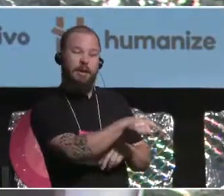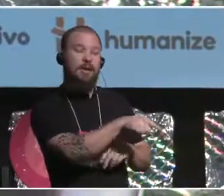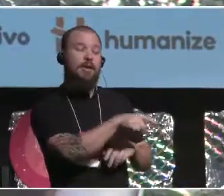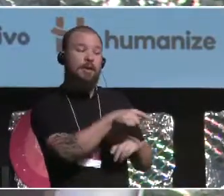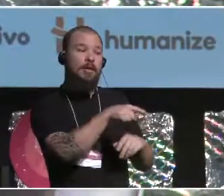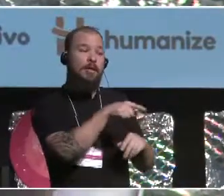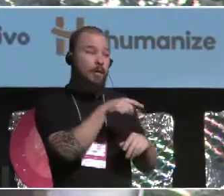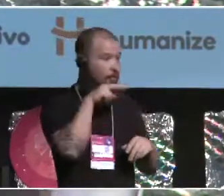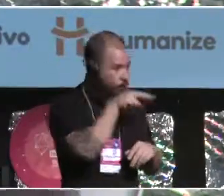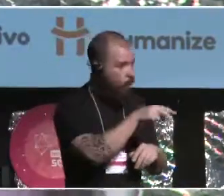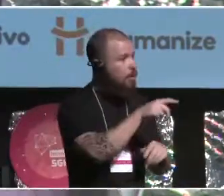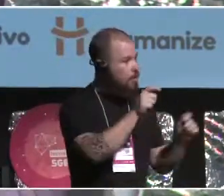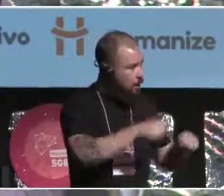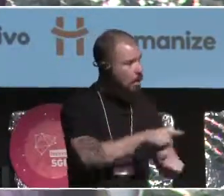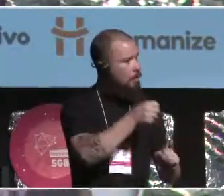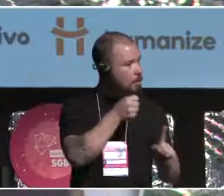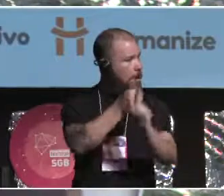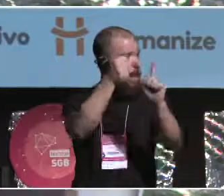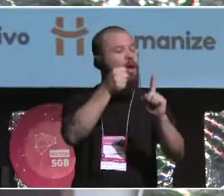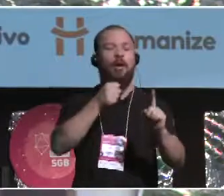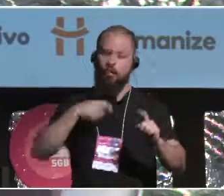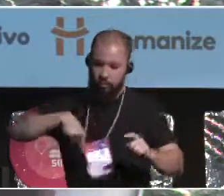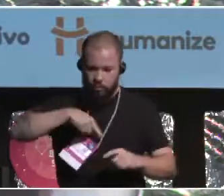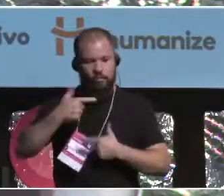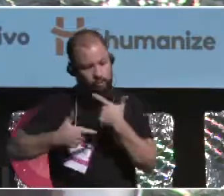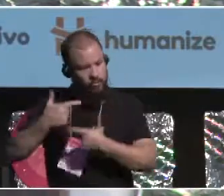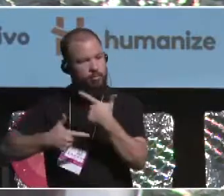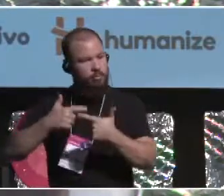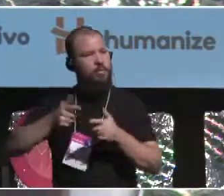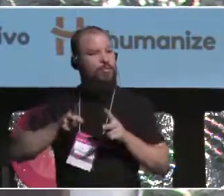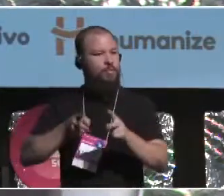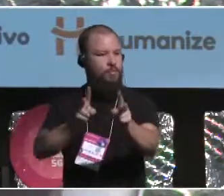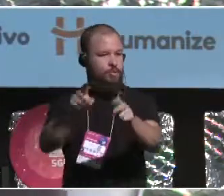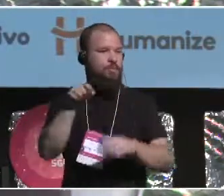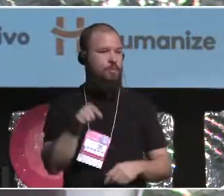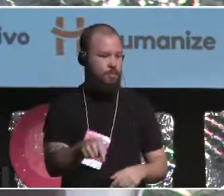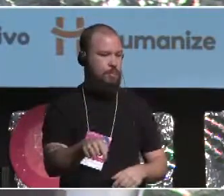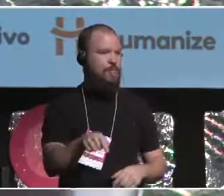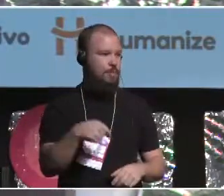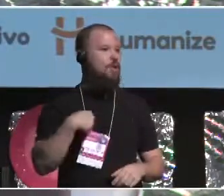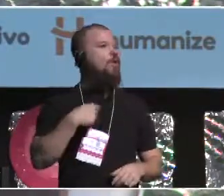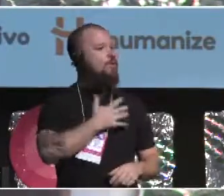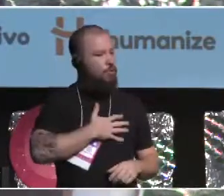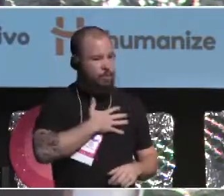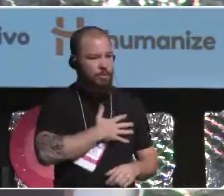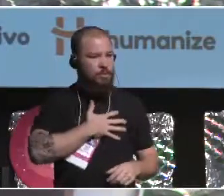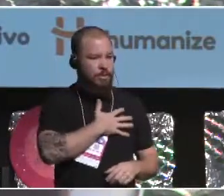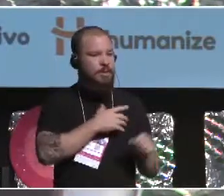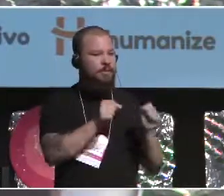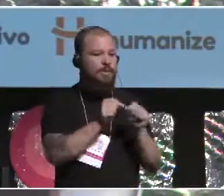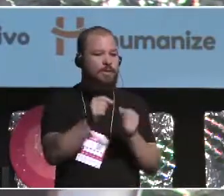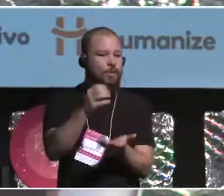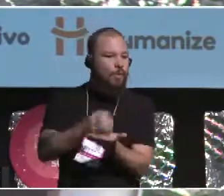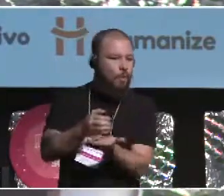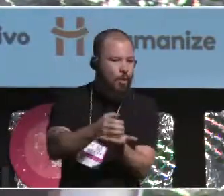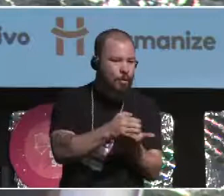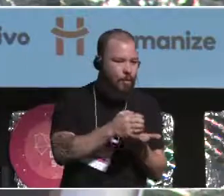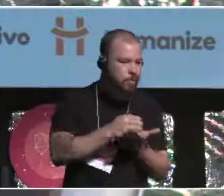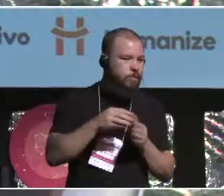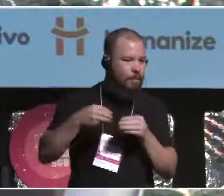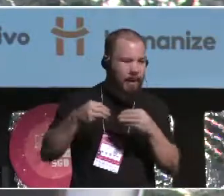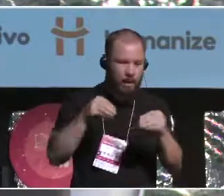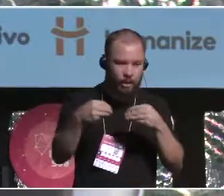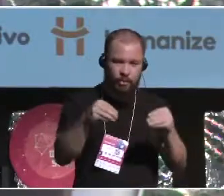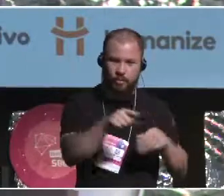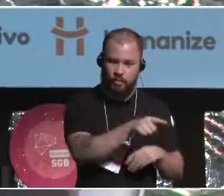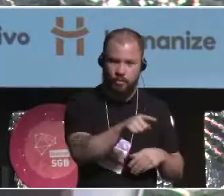estamos acá y me gusta mucho el ejercicio que se está viendo con los vasos plásticos, que no estamos a cada rato botando eso a la